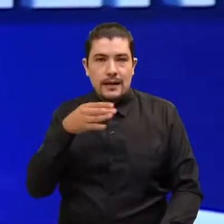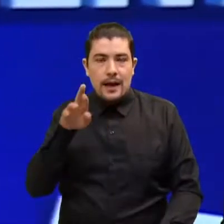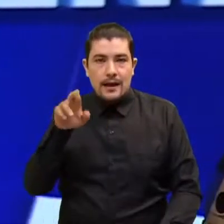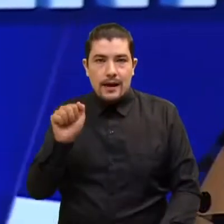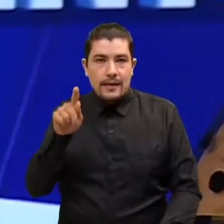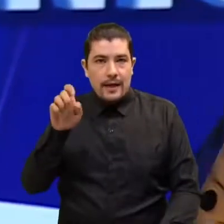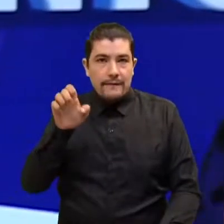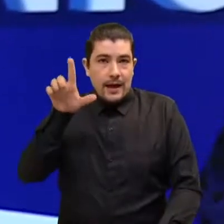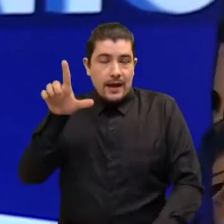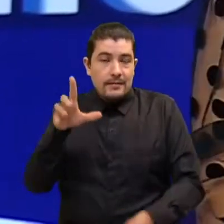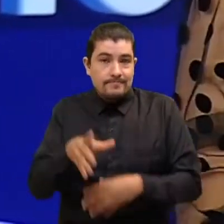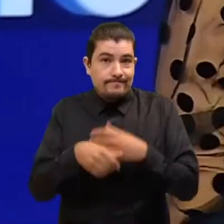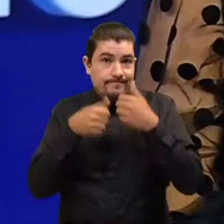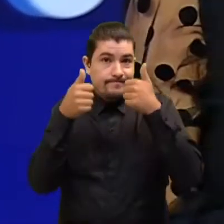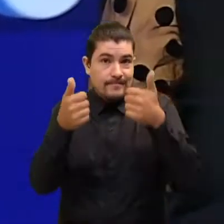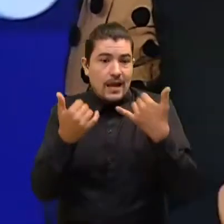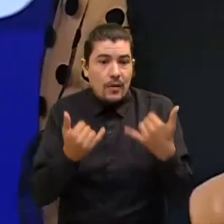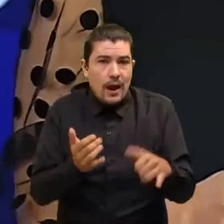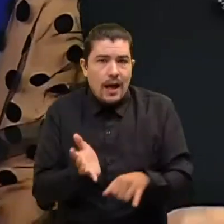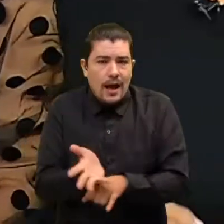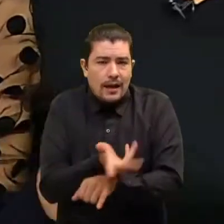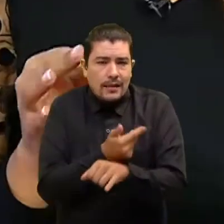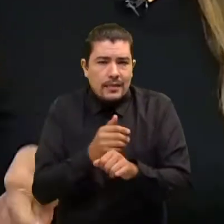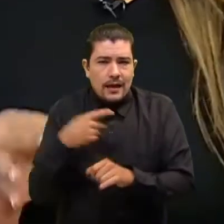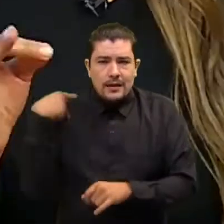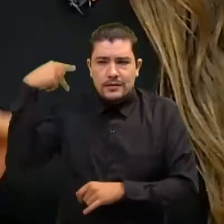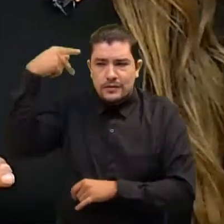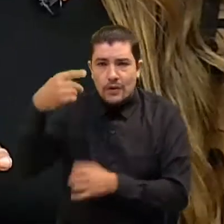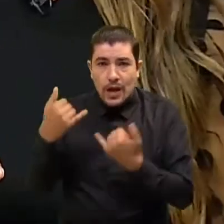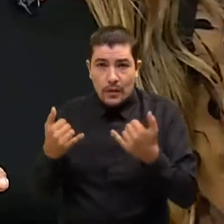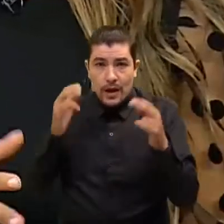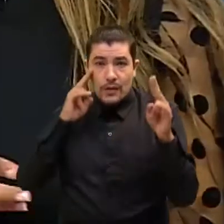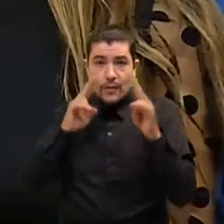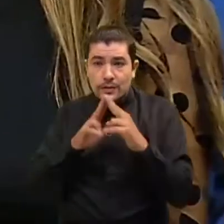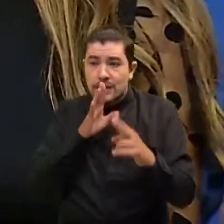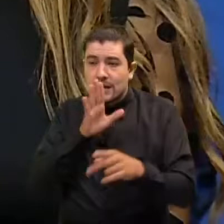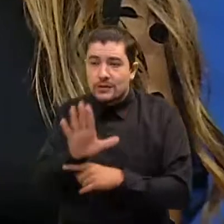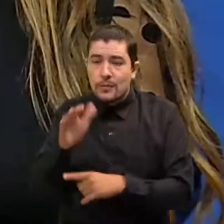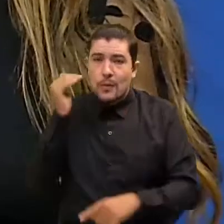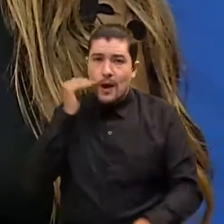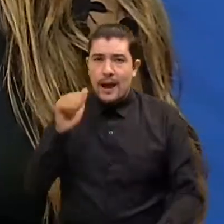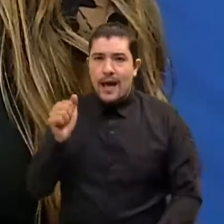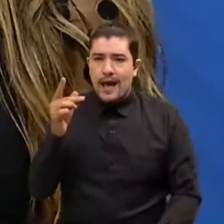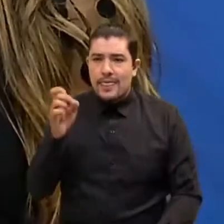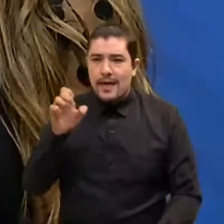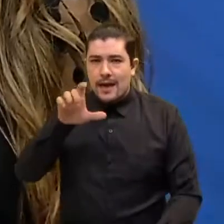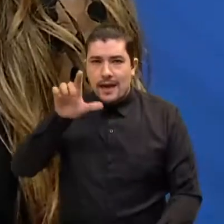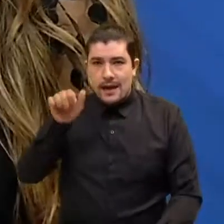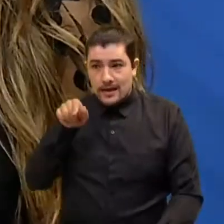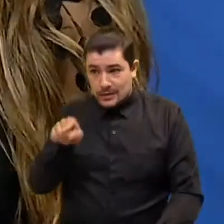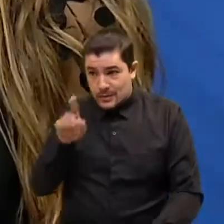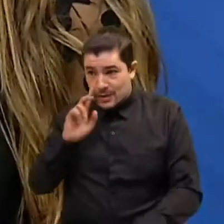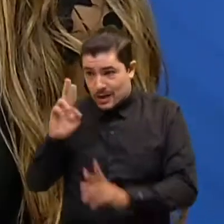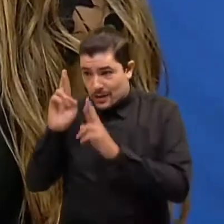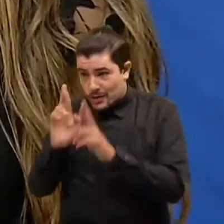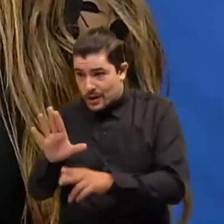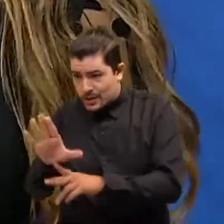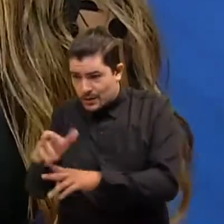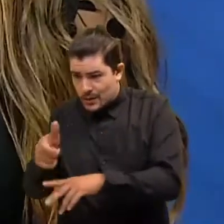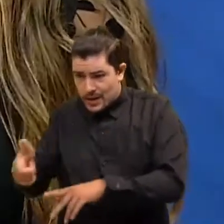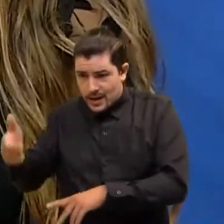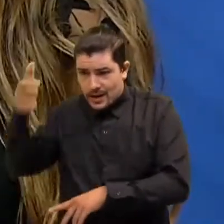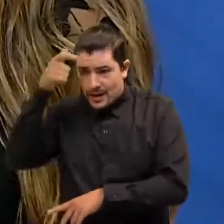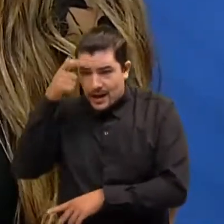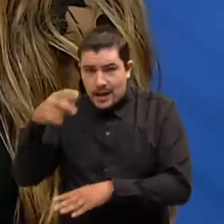Muy bien, y en nuestro segmento El Arte y su Historia conoceremos a Doña Adela, quien es más conocida como la reina del torbellino y